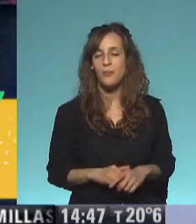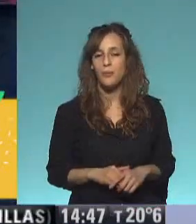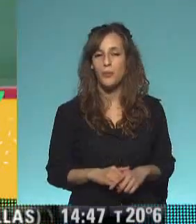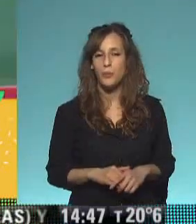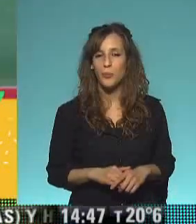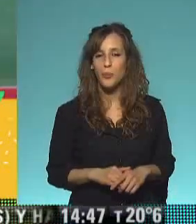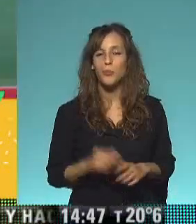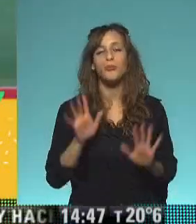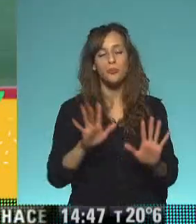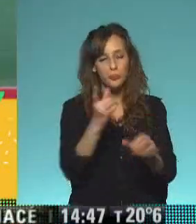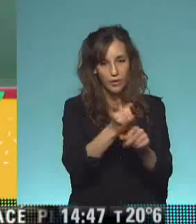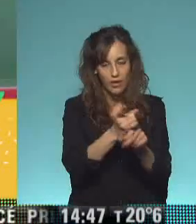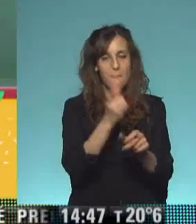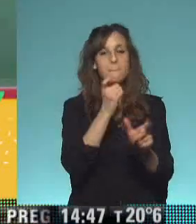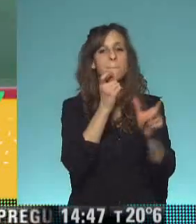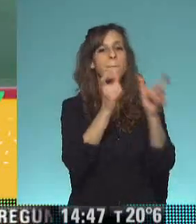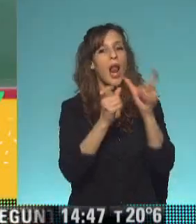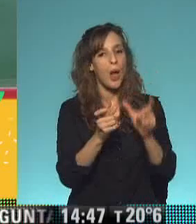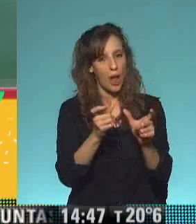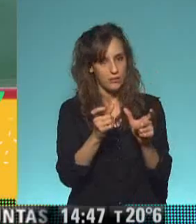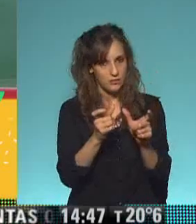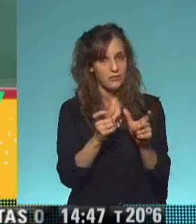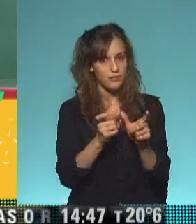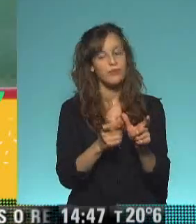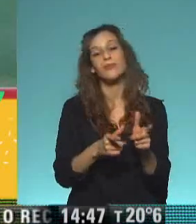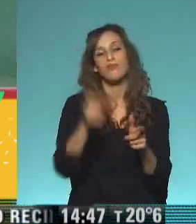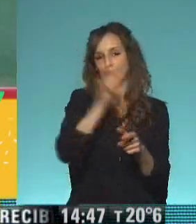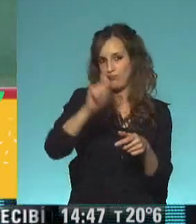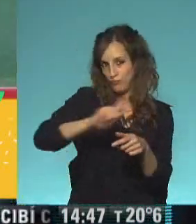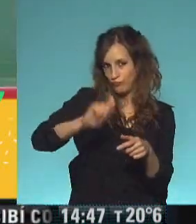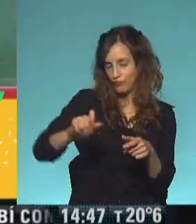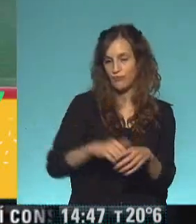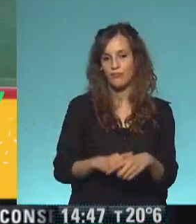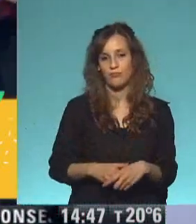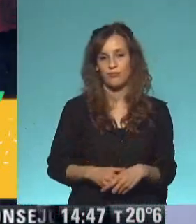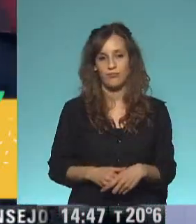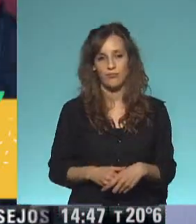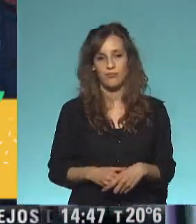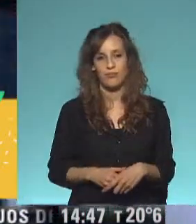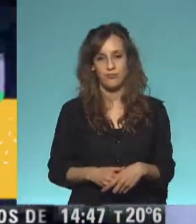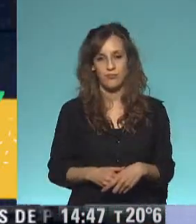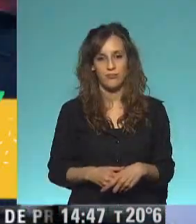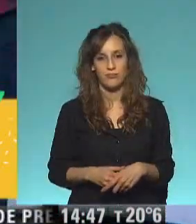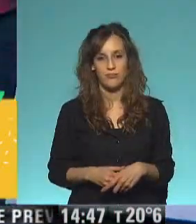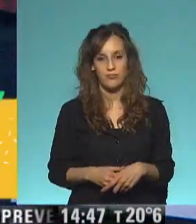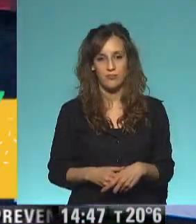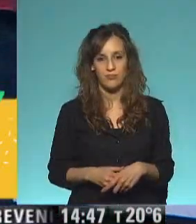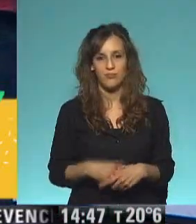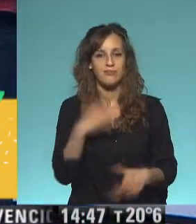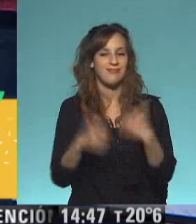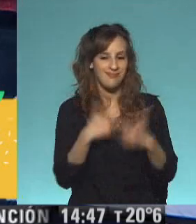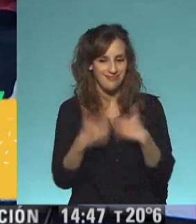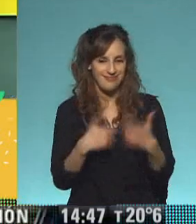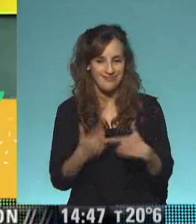Voy a anotar las palabras que vamos a tener que se decir. Se ríe como la madre. ¡Ay, no! ¡Sí! ¿Por qué me hacen esto? Marta,